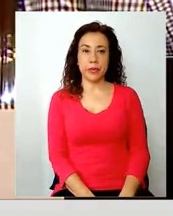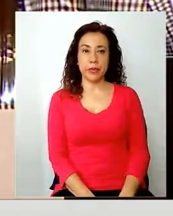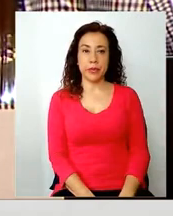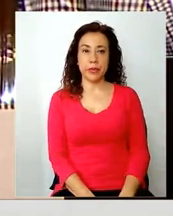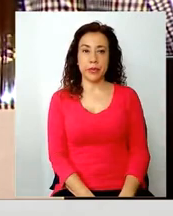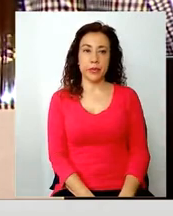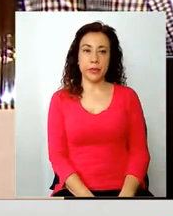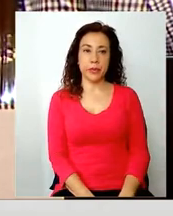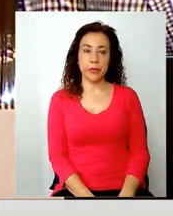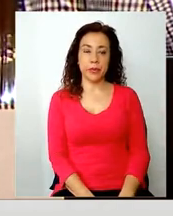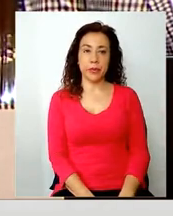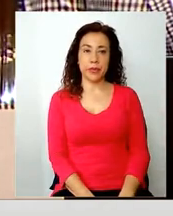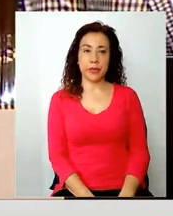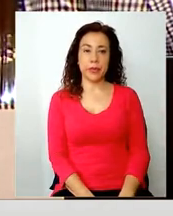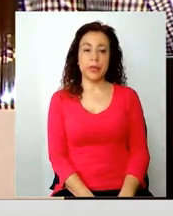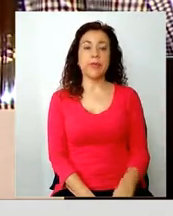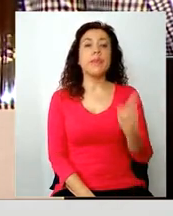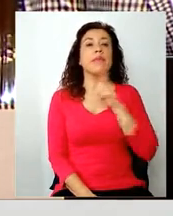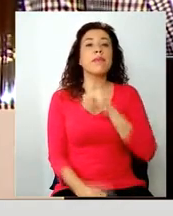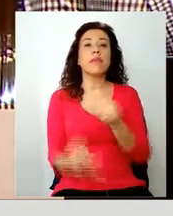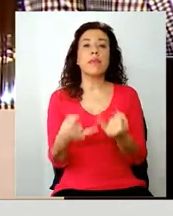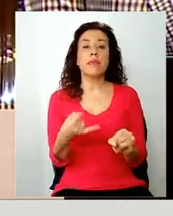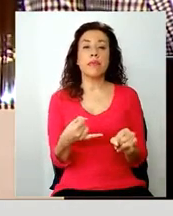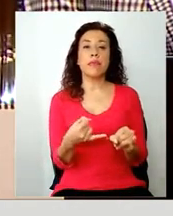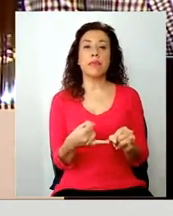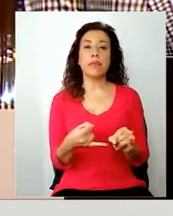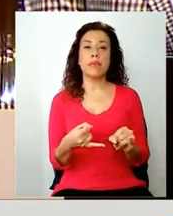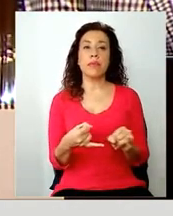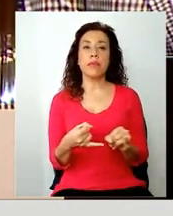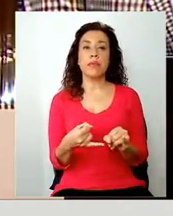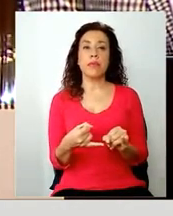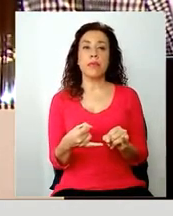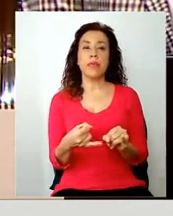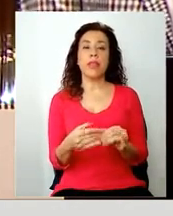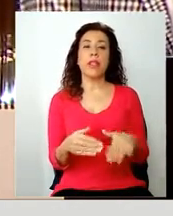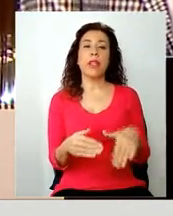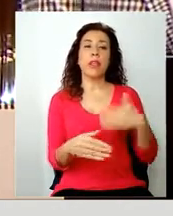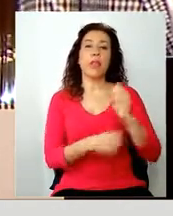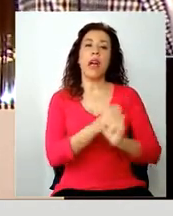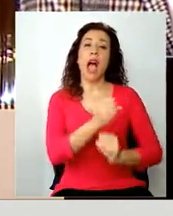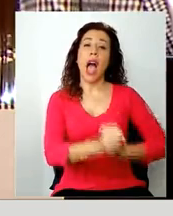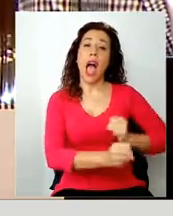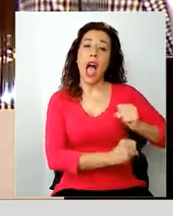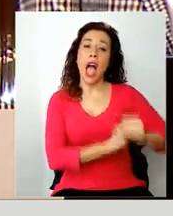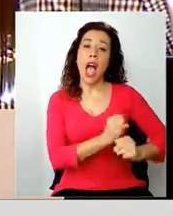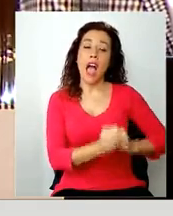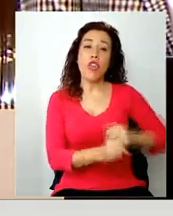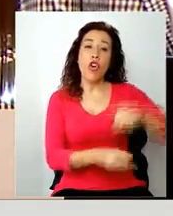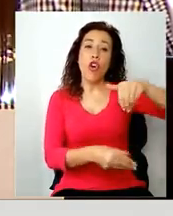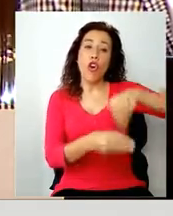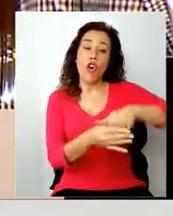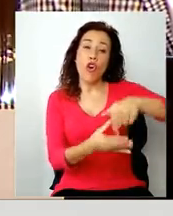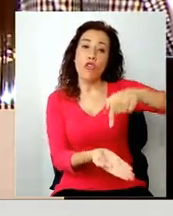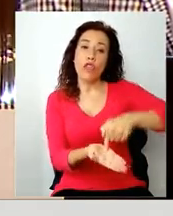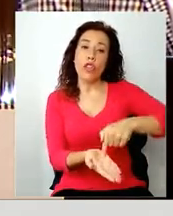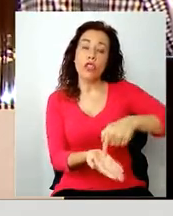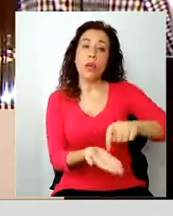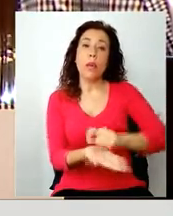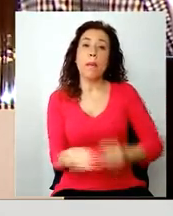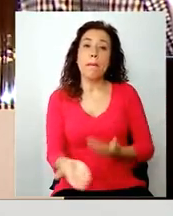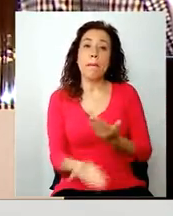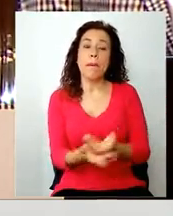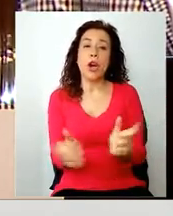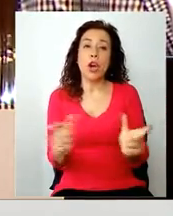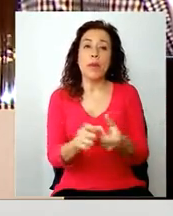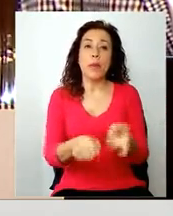finalmente después de años en votación la proposición de la comisión mixta